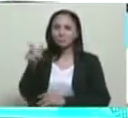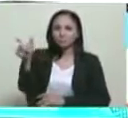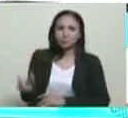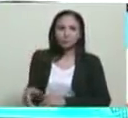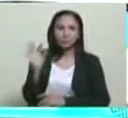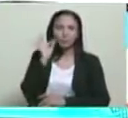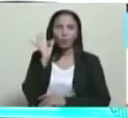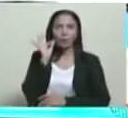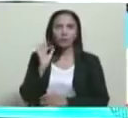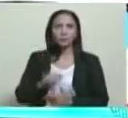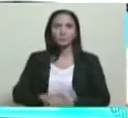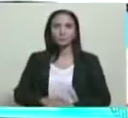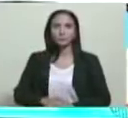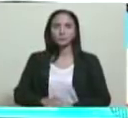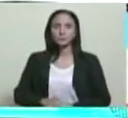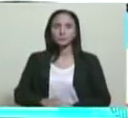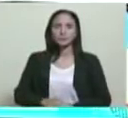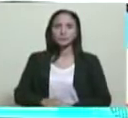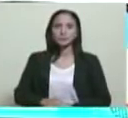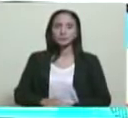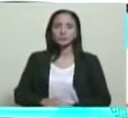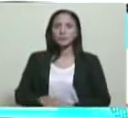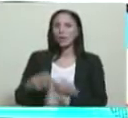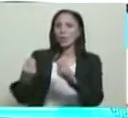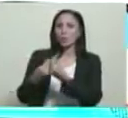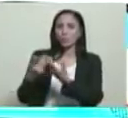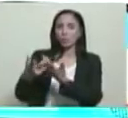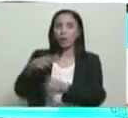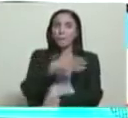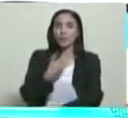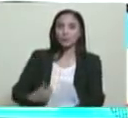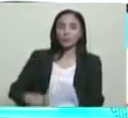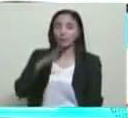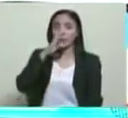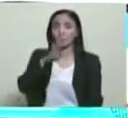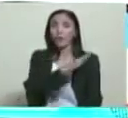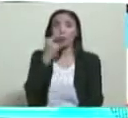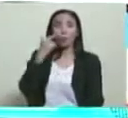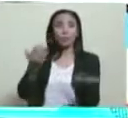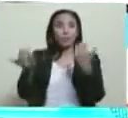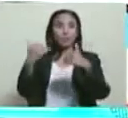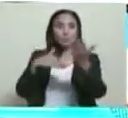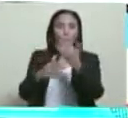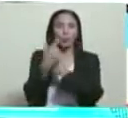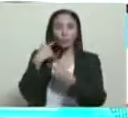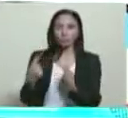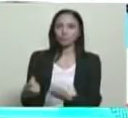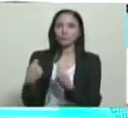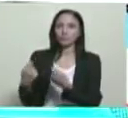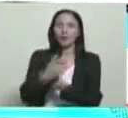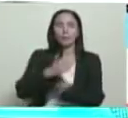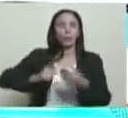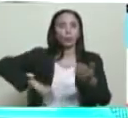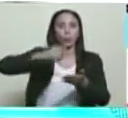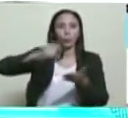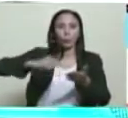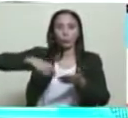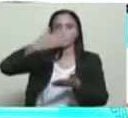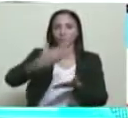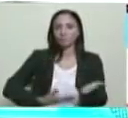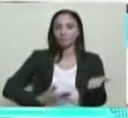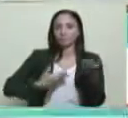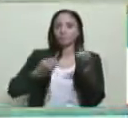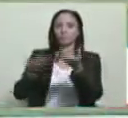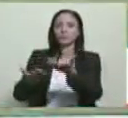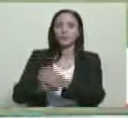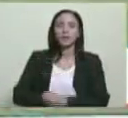Montero, con Eneida Laya, presidenta del Banco del Tesoro, y vamos a proceder en el plan de entrega de